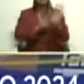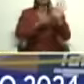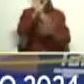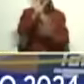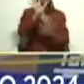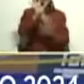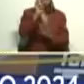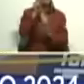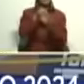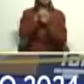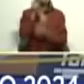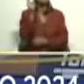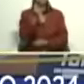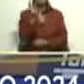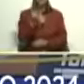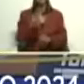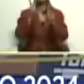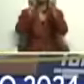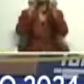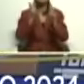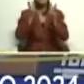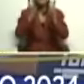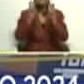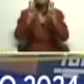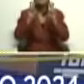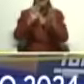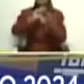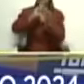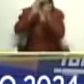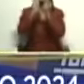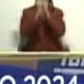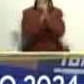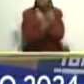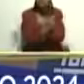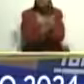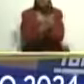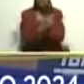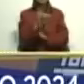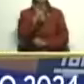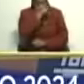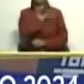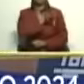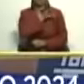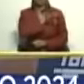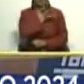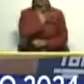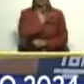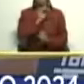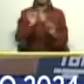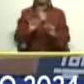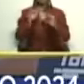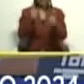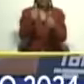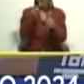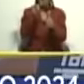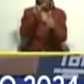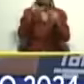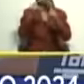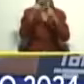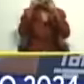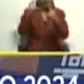enero 15, 2022, la nueva época de transición al socialismo. Y con ese concepto cabalgamos 2023, cabalgamos